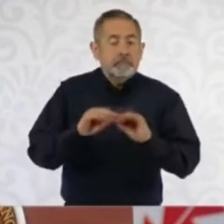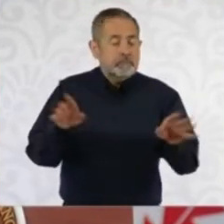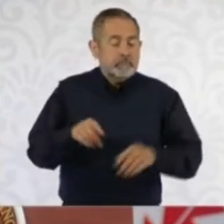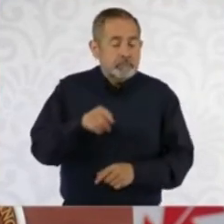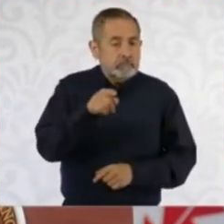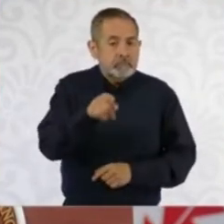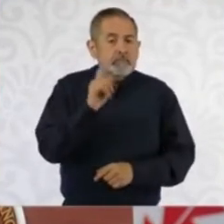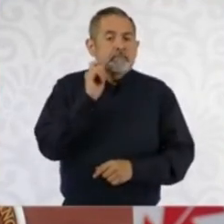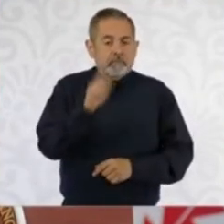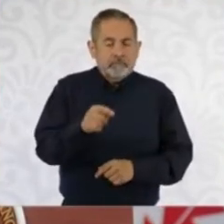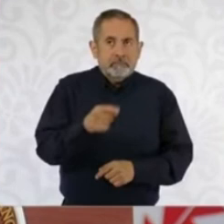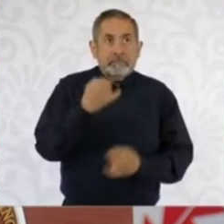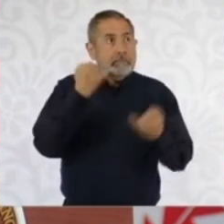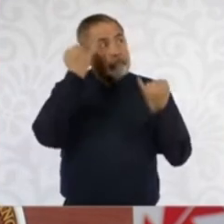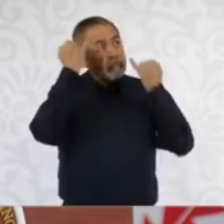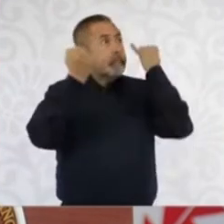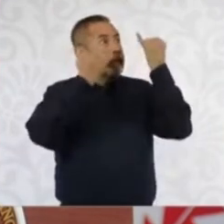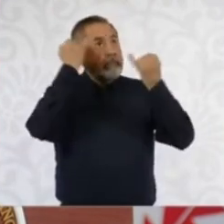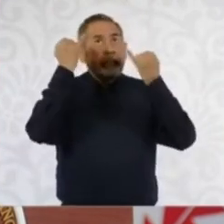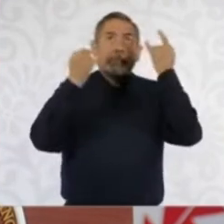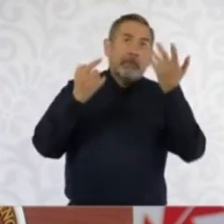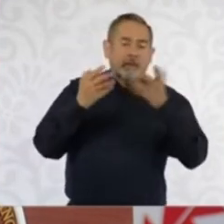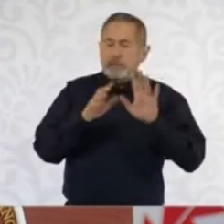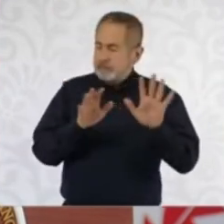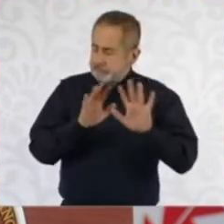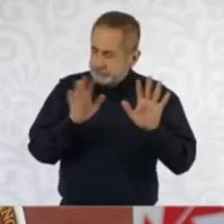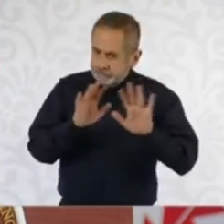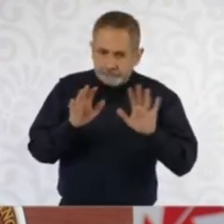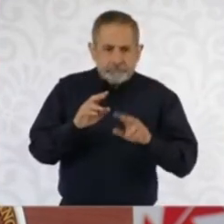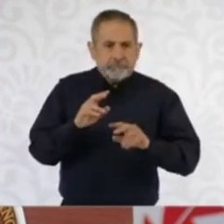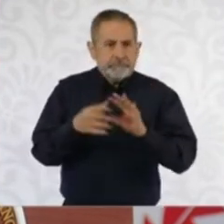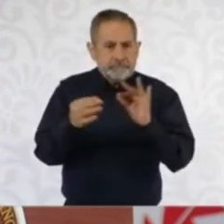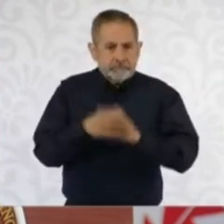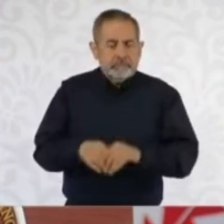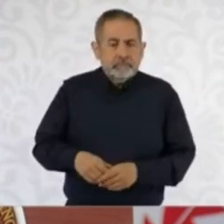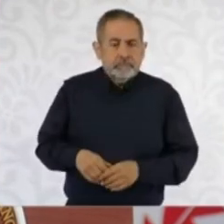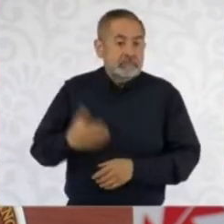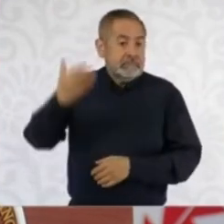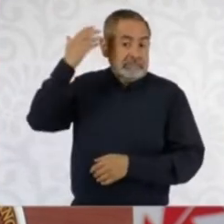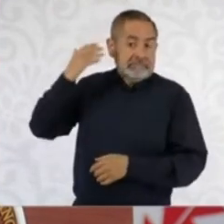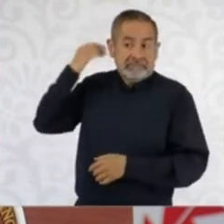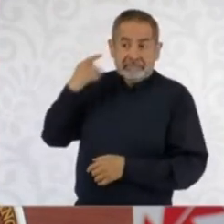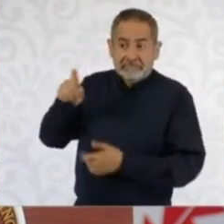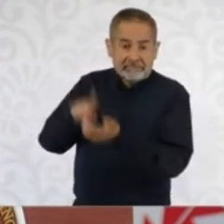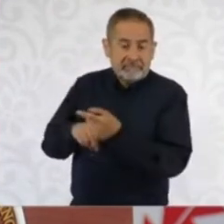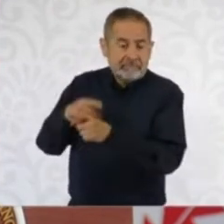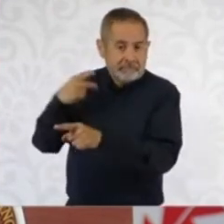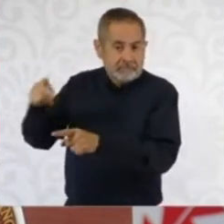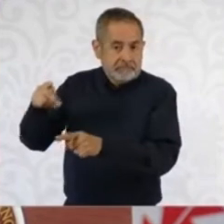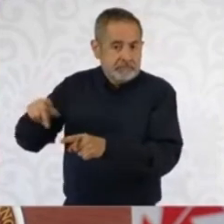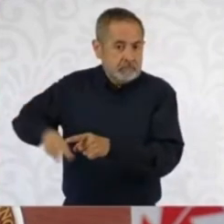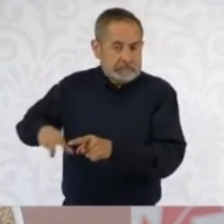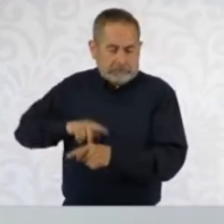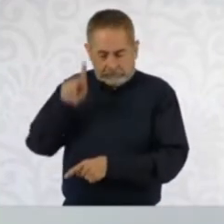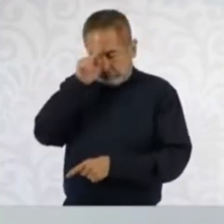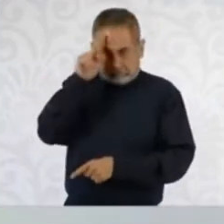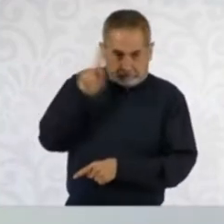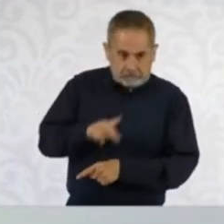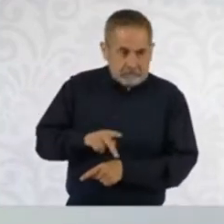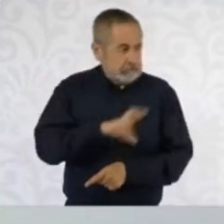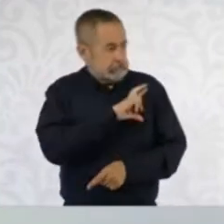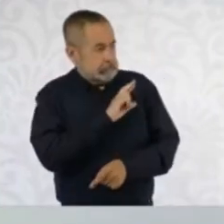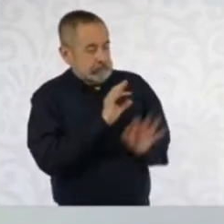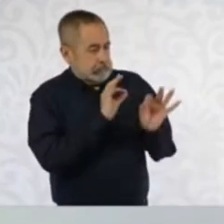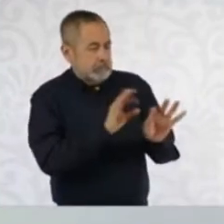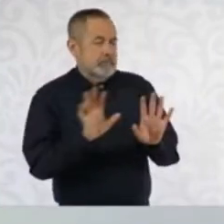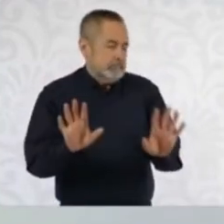vinculación también de estos mitos, como lo ha estado diciendo la Presidenta, de que lo público siempre era peor que lo privado, que el salario mínimo creaba inflación y